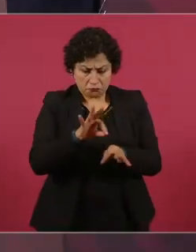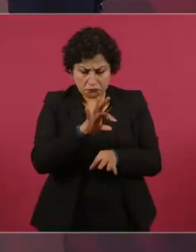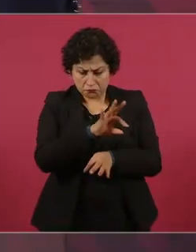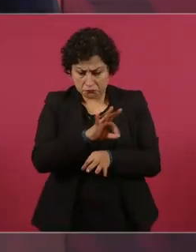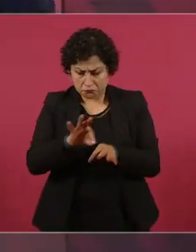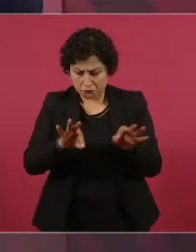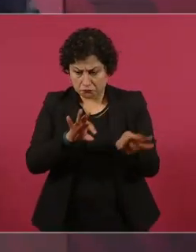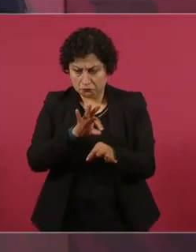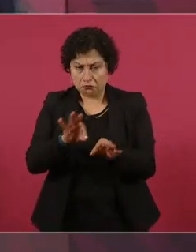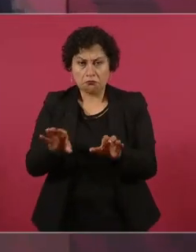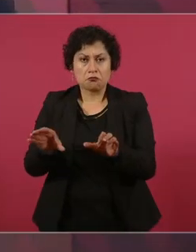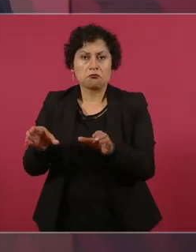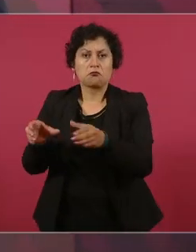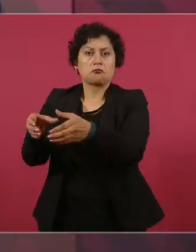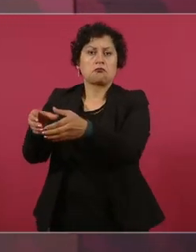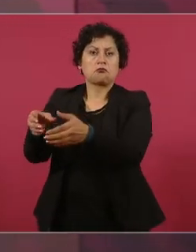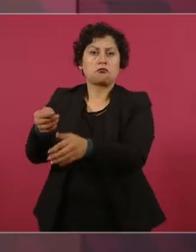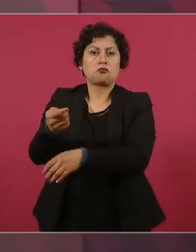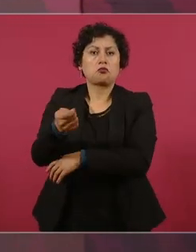muchísimas